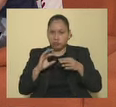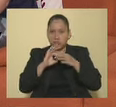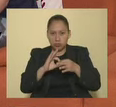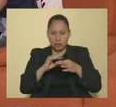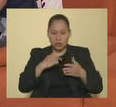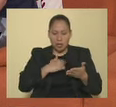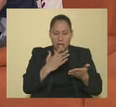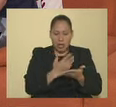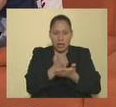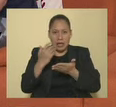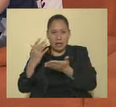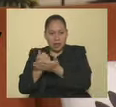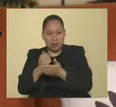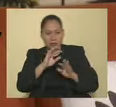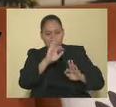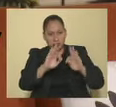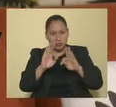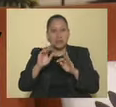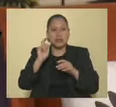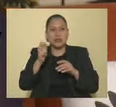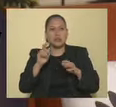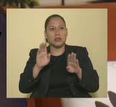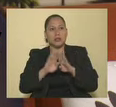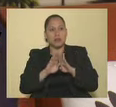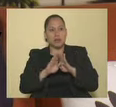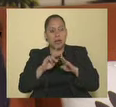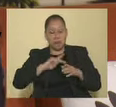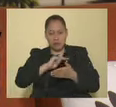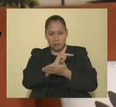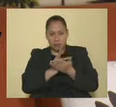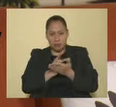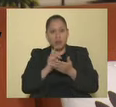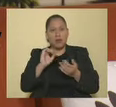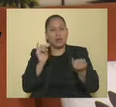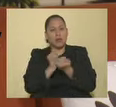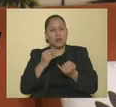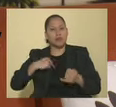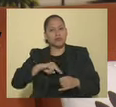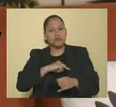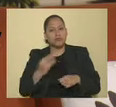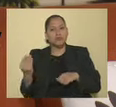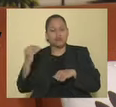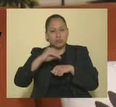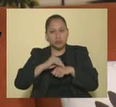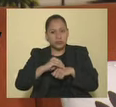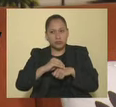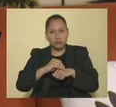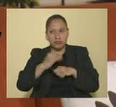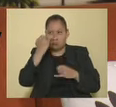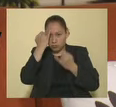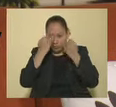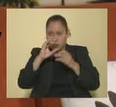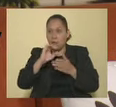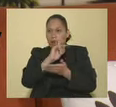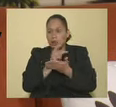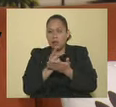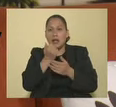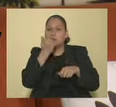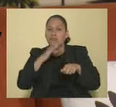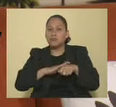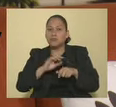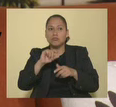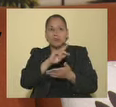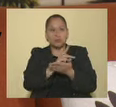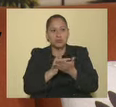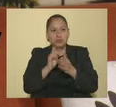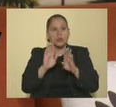ganar-ganar, uh-huh. En donde se involucren, ya sea en nuestros proyectos o nosotros poder diseñar y administrar el proyecto en donde